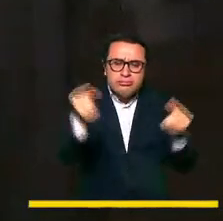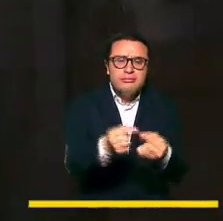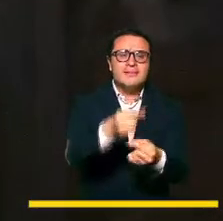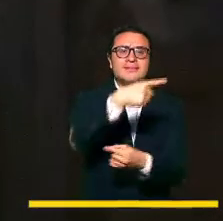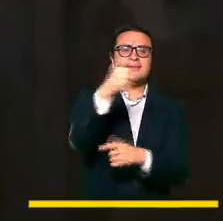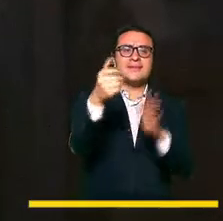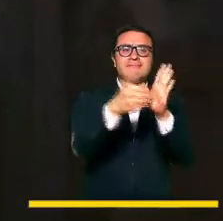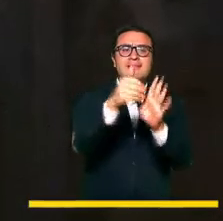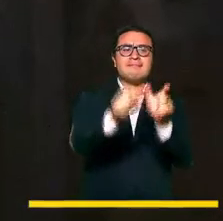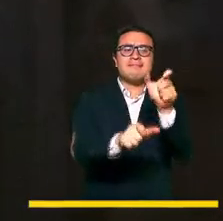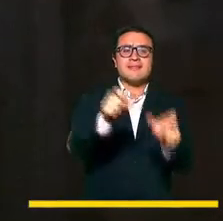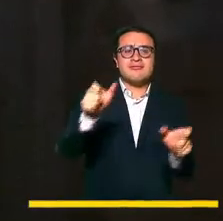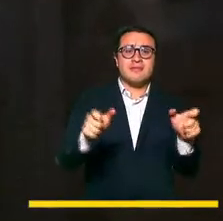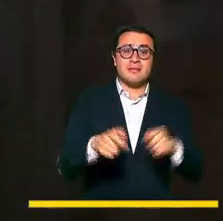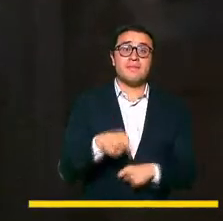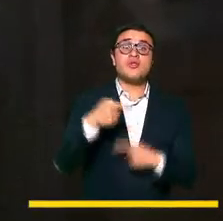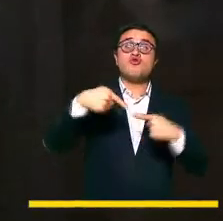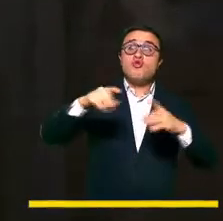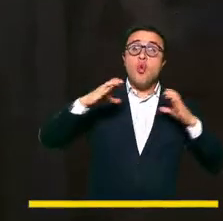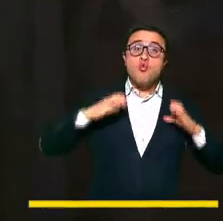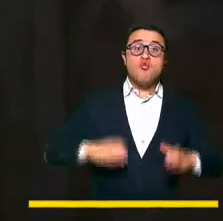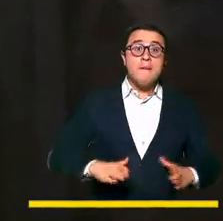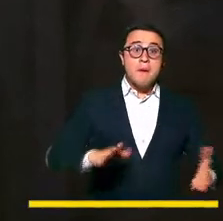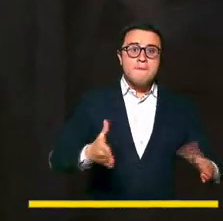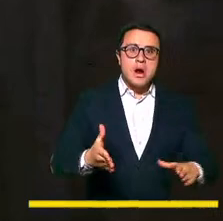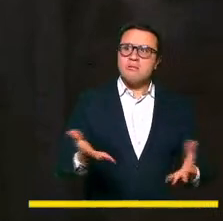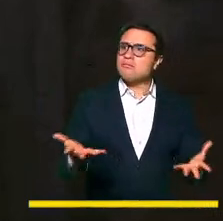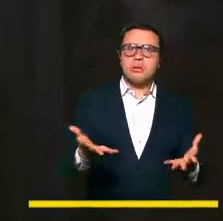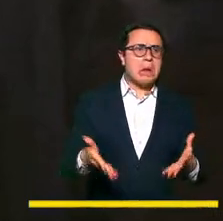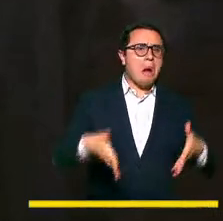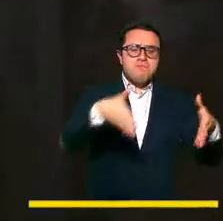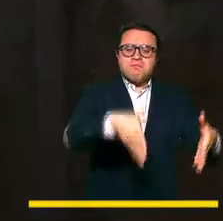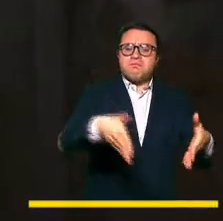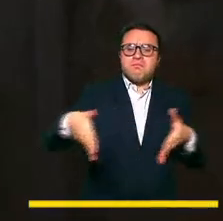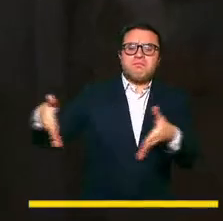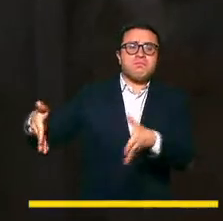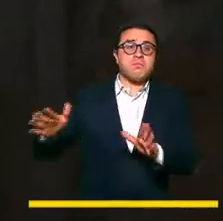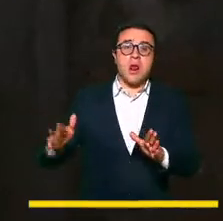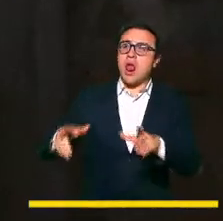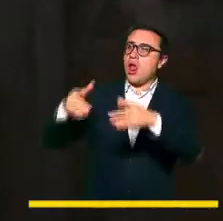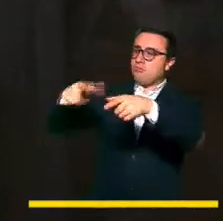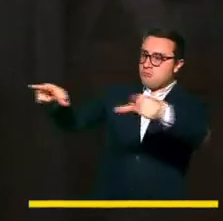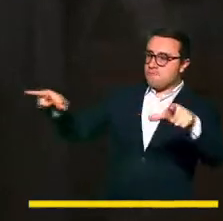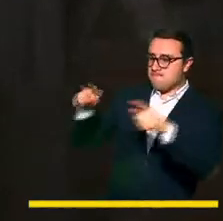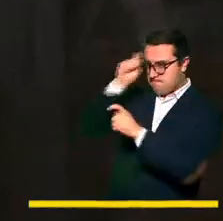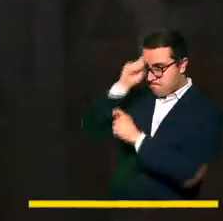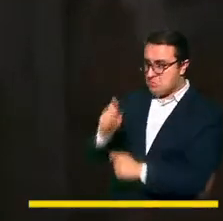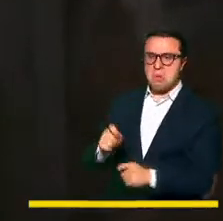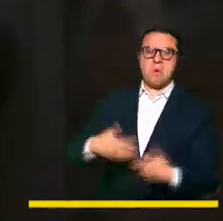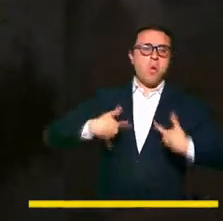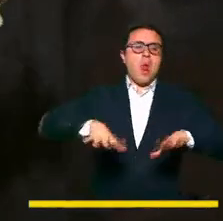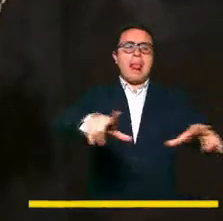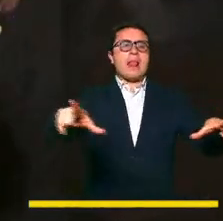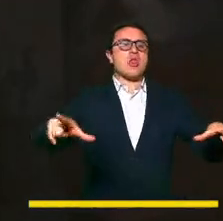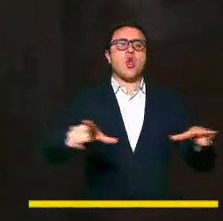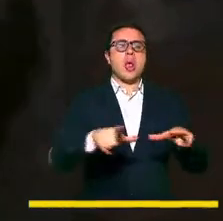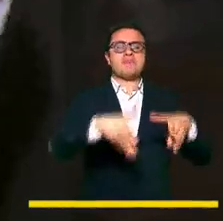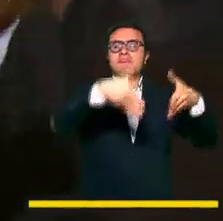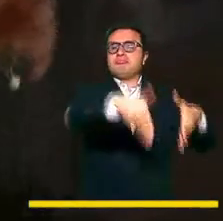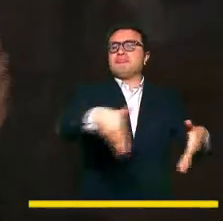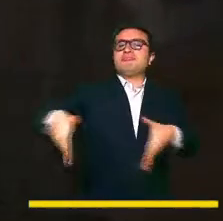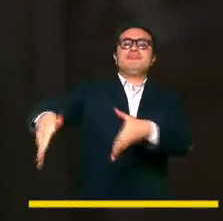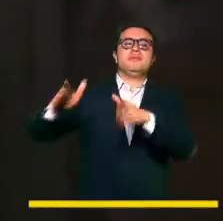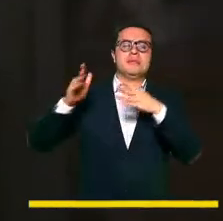muchos, miles, en fosas comunes, en cementerios clandestinos. Hoy quienes hicieron eso